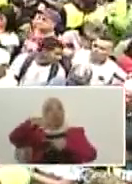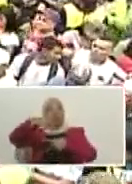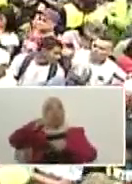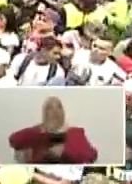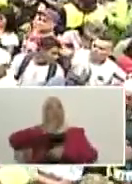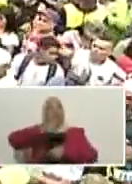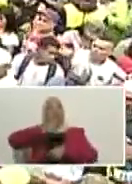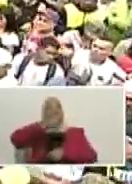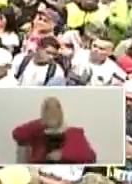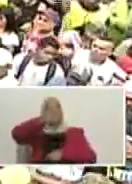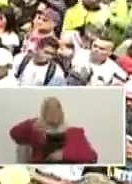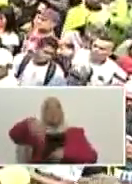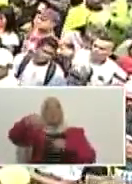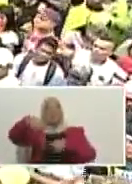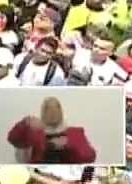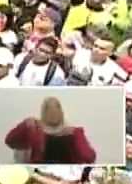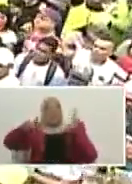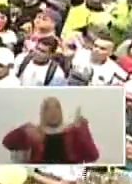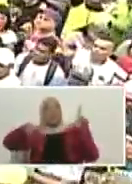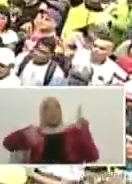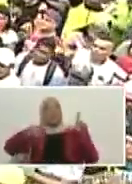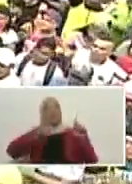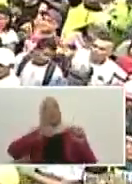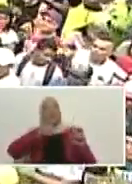¿Quiénes de aquí tienen Instagram?